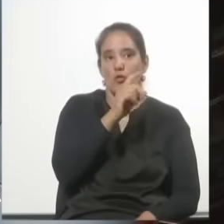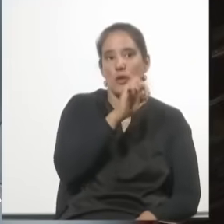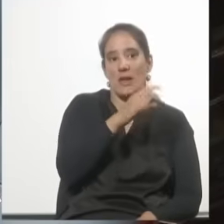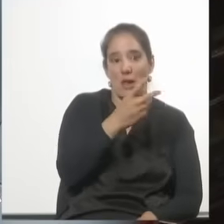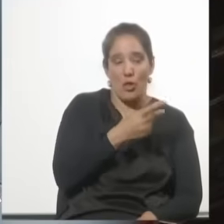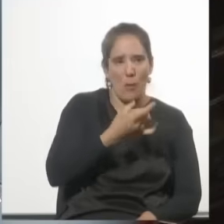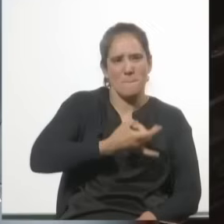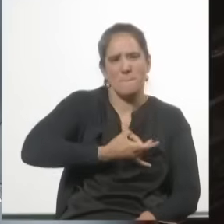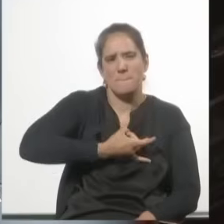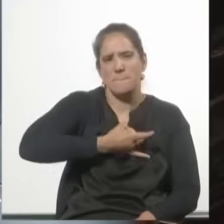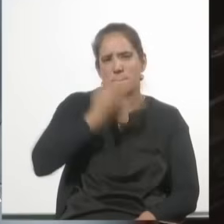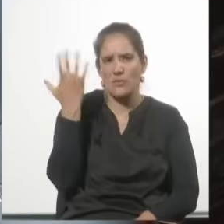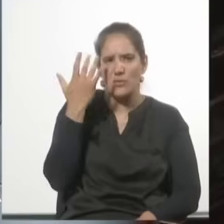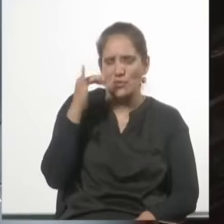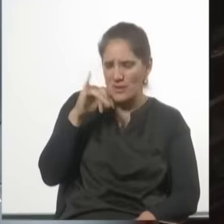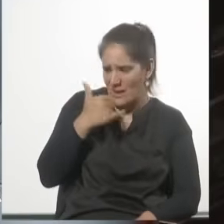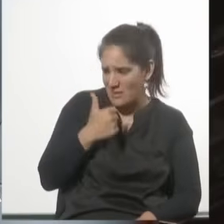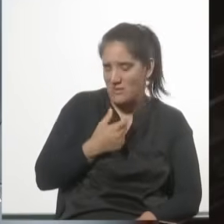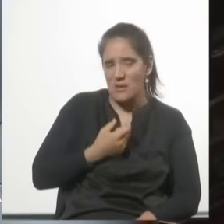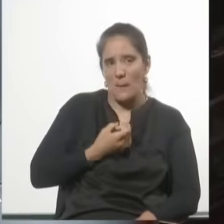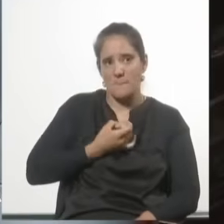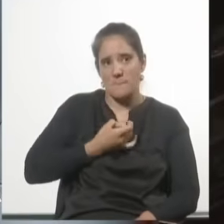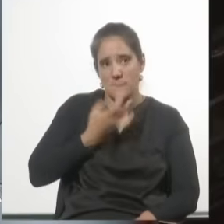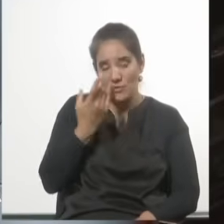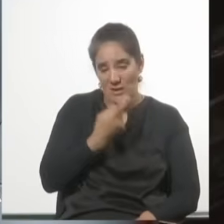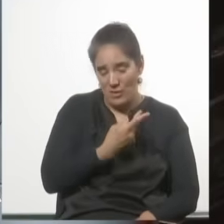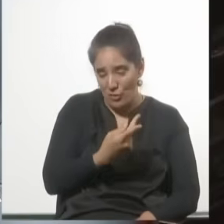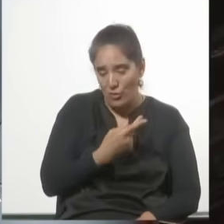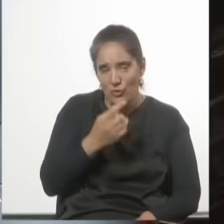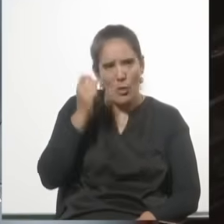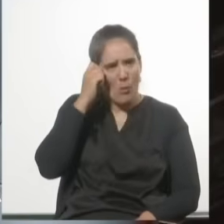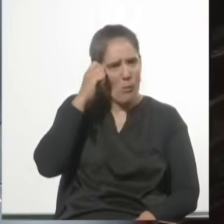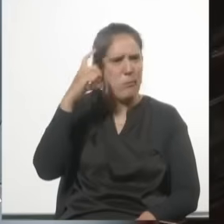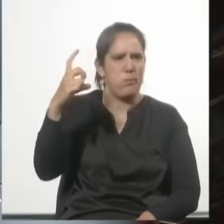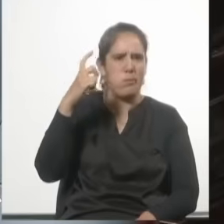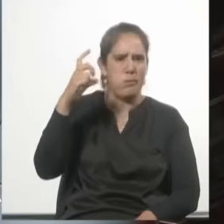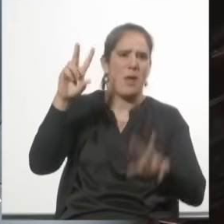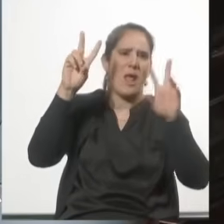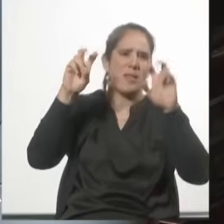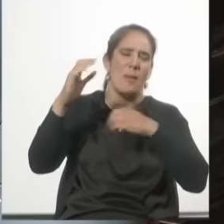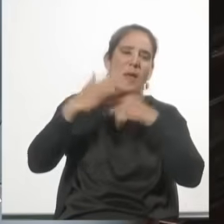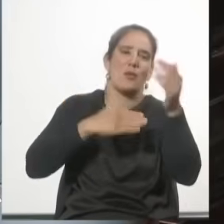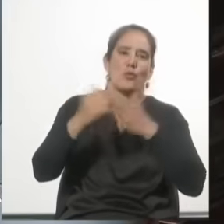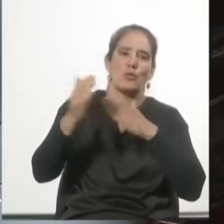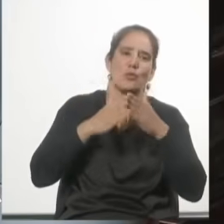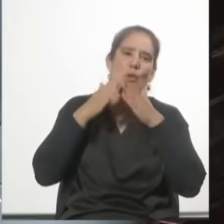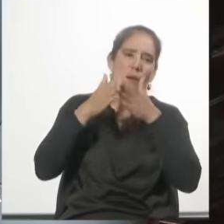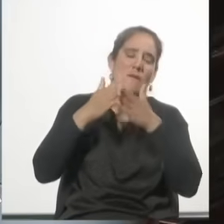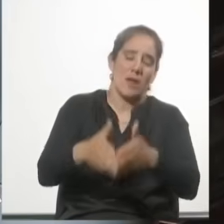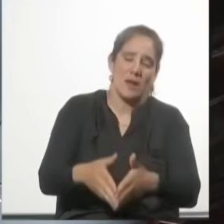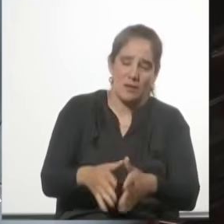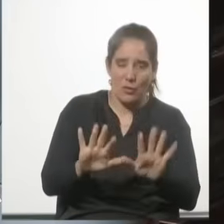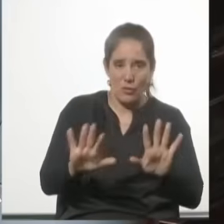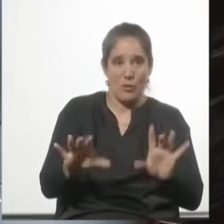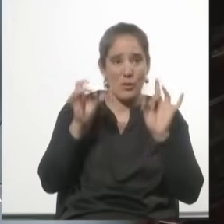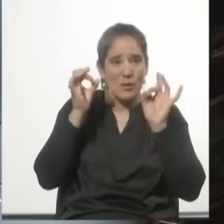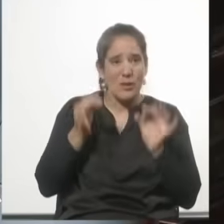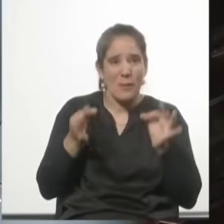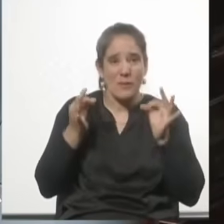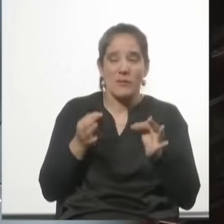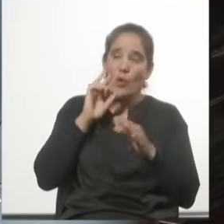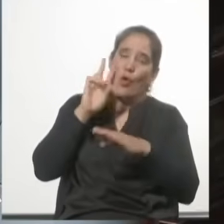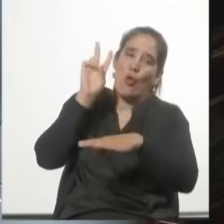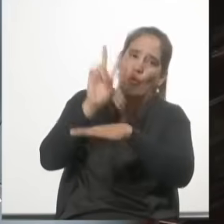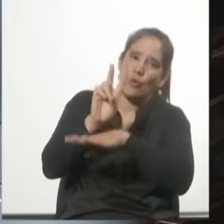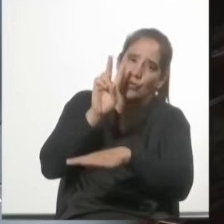son profesionales competentes y con gran conocimiento en materia de construcción naval, y particularmente en cuanto a la auditoría